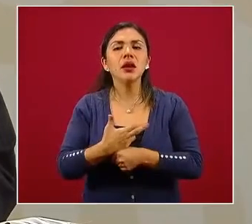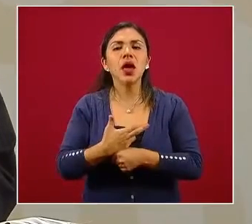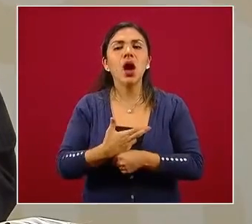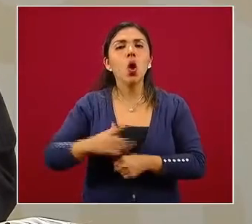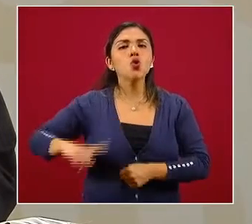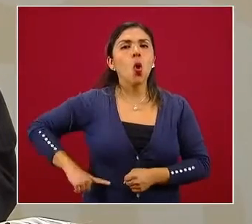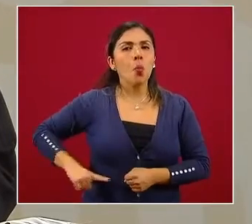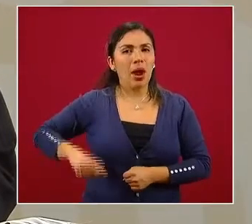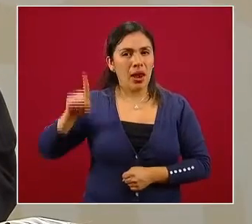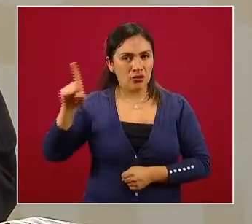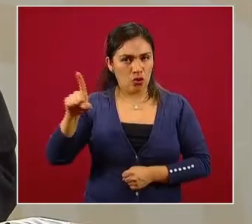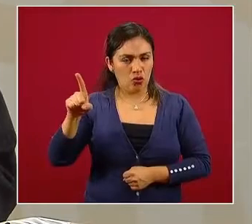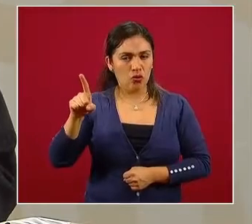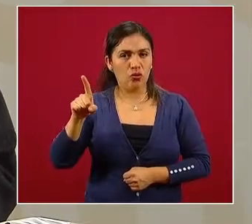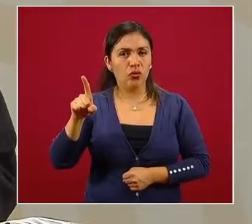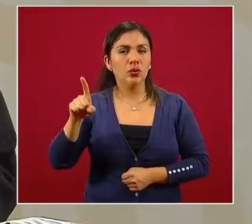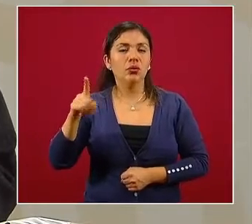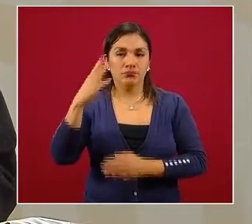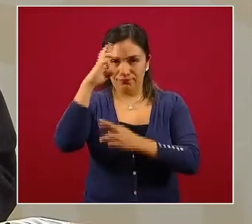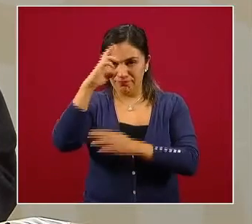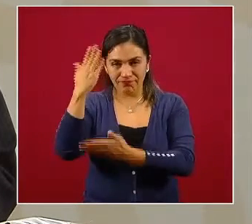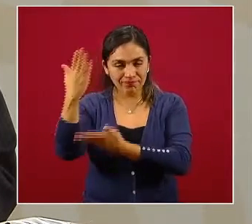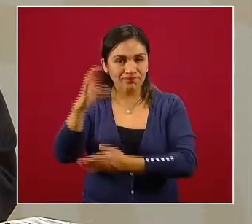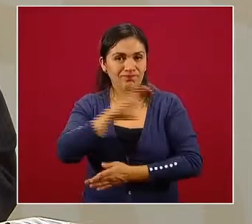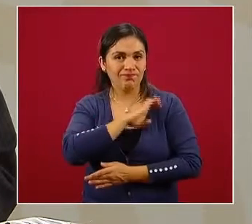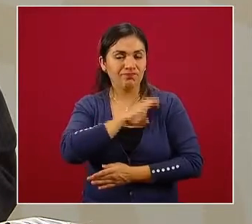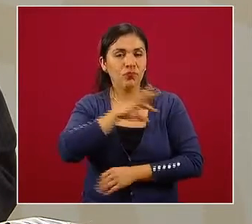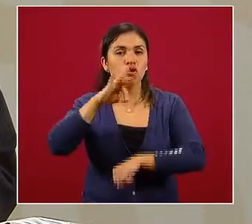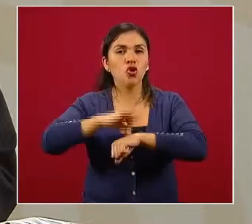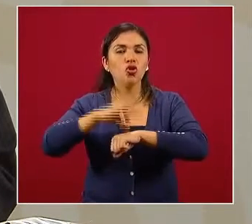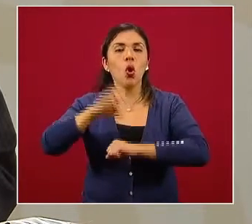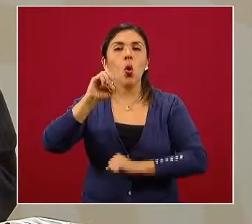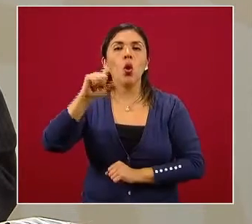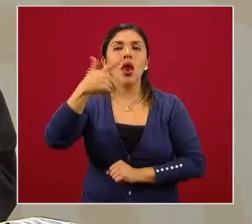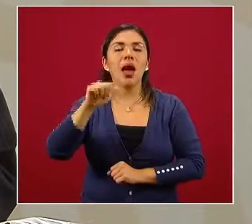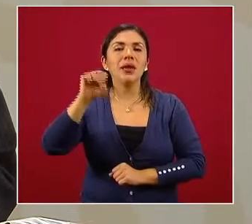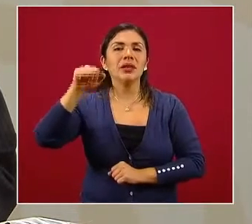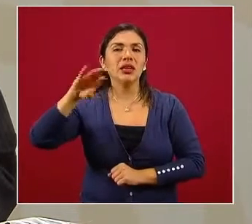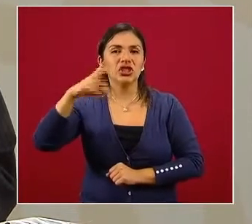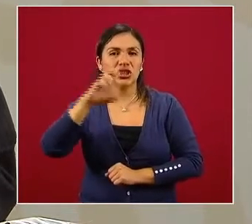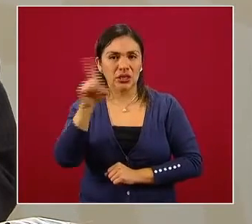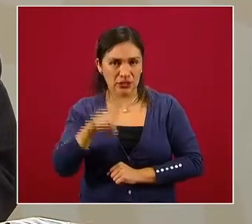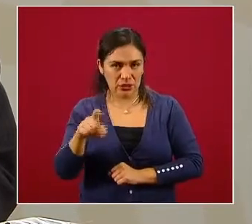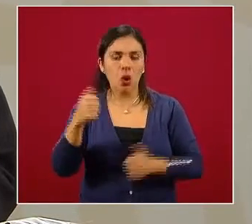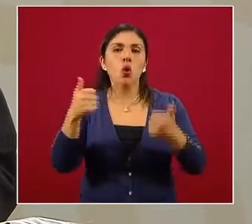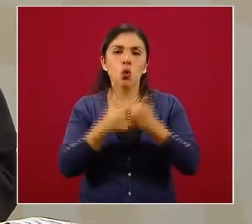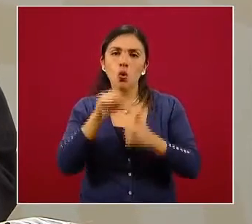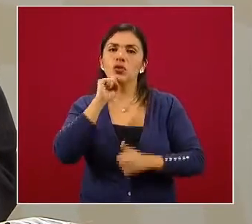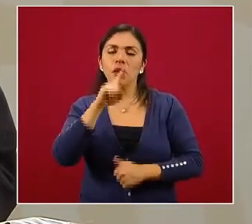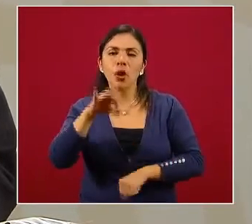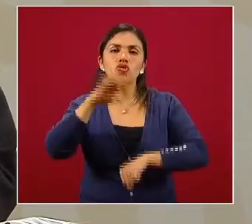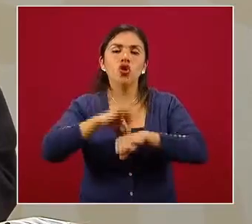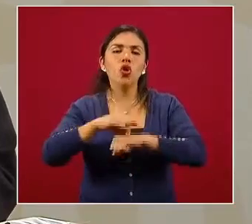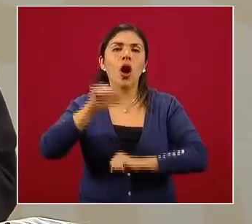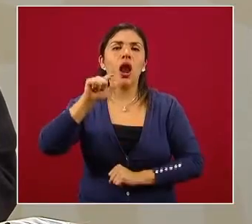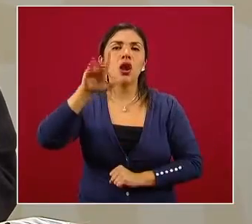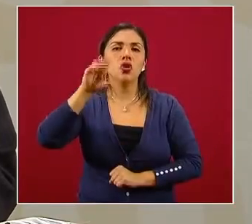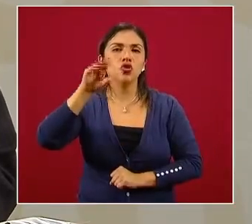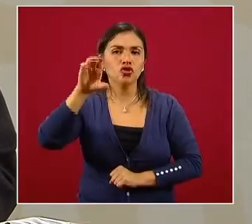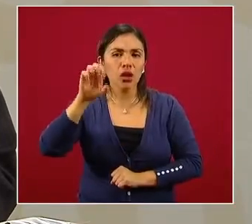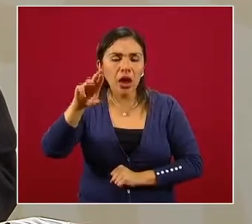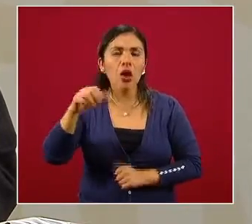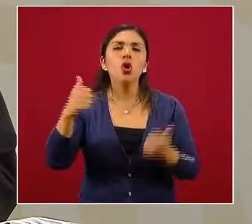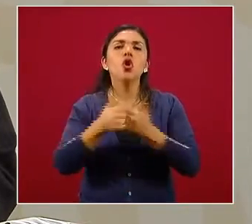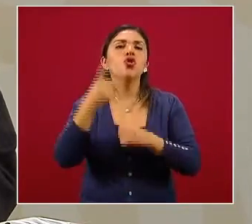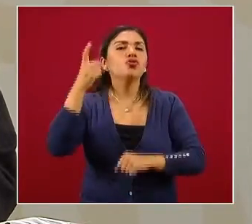de Gobernación, nuestra respetada y querida doctora Olga Sánchez Cordero, por supuesto conjuntamente con el doctor Alcocer, participó el